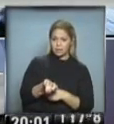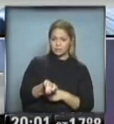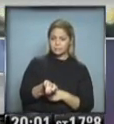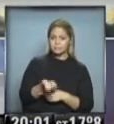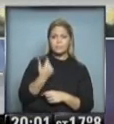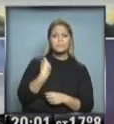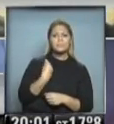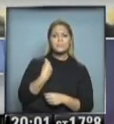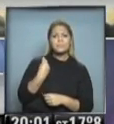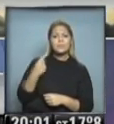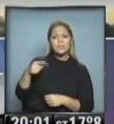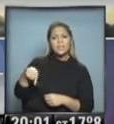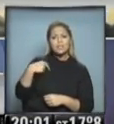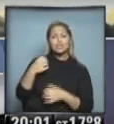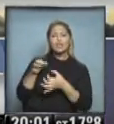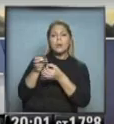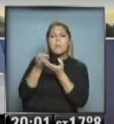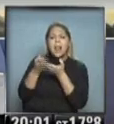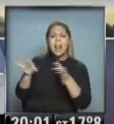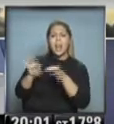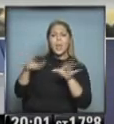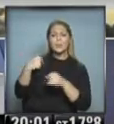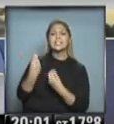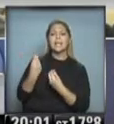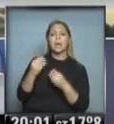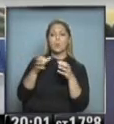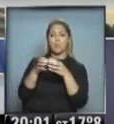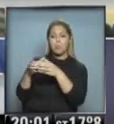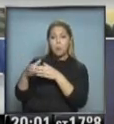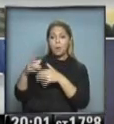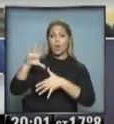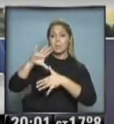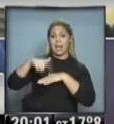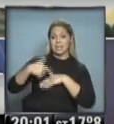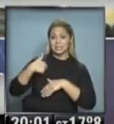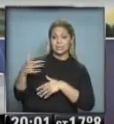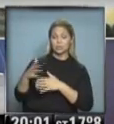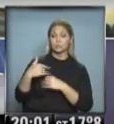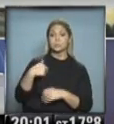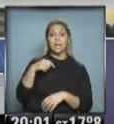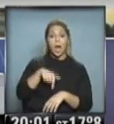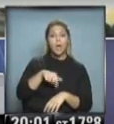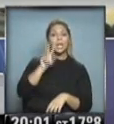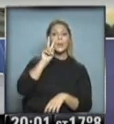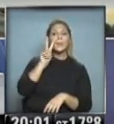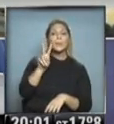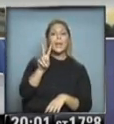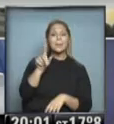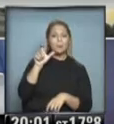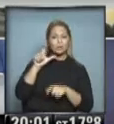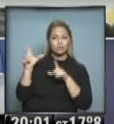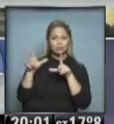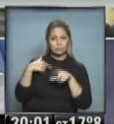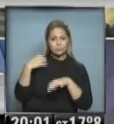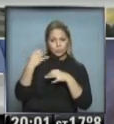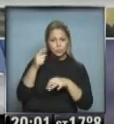No quieren que haya esta liberación de los pueblos de América Latina y del Caribe. Estamos viendo en imágenes en este momento la